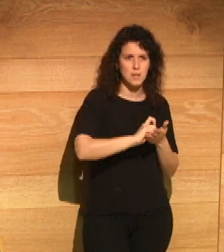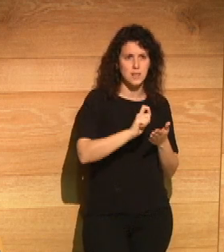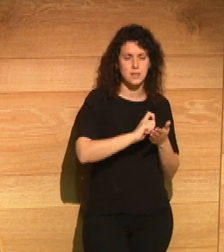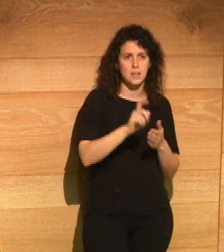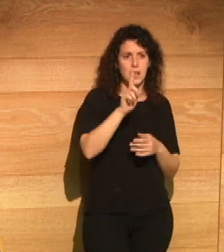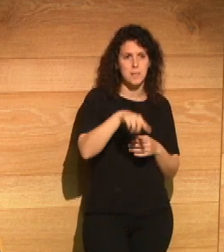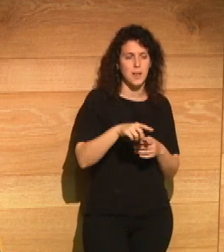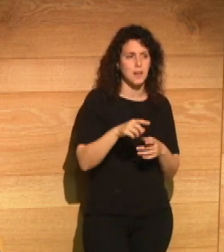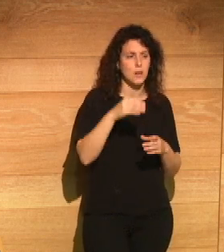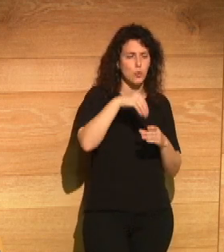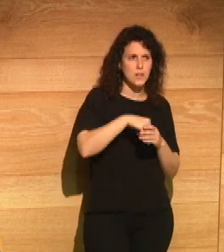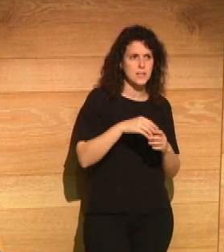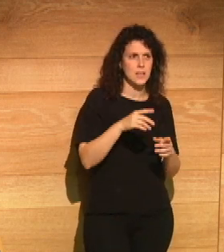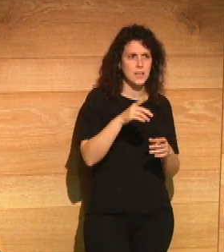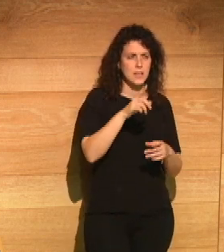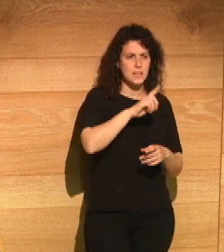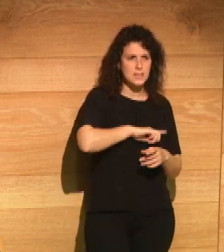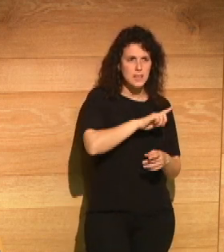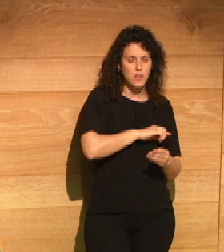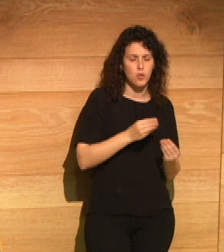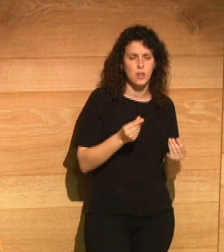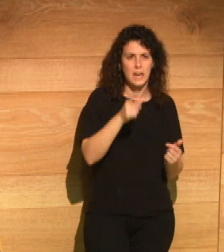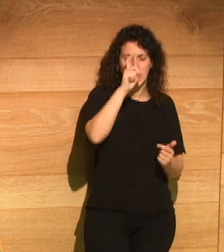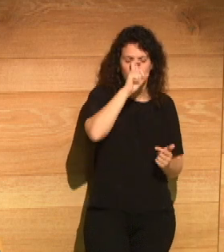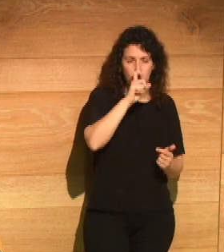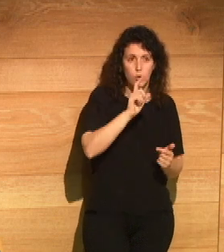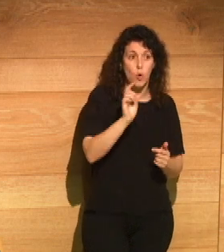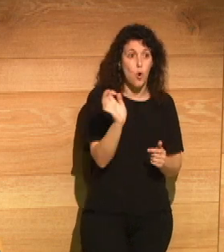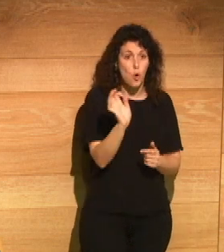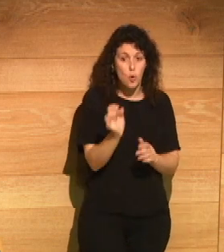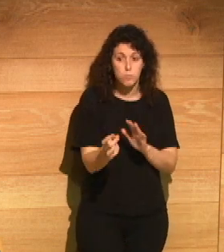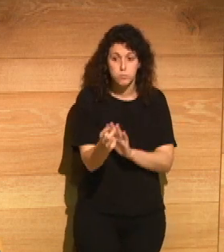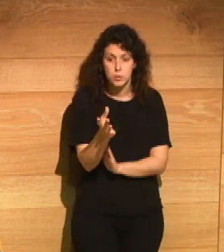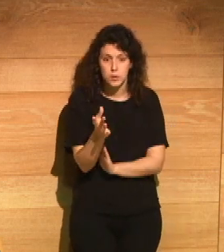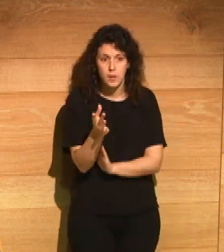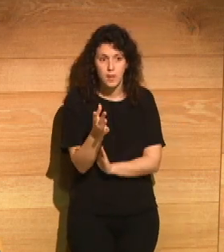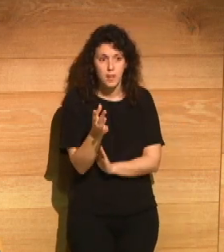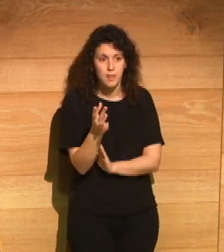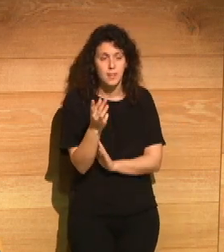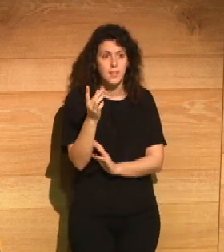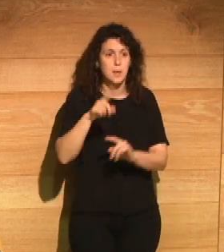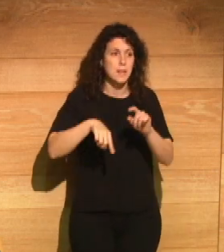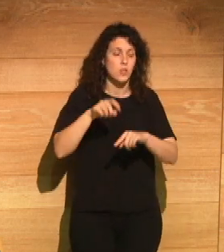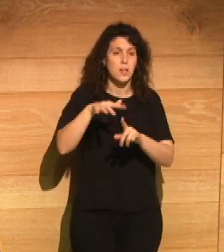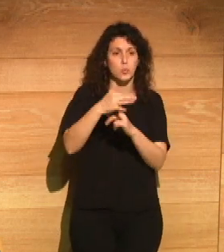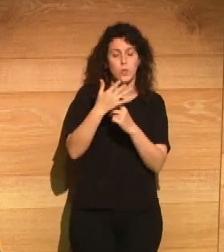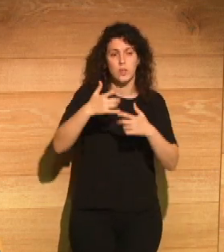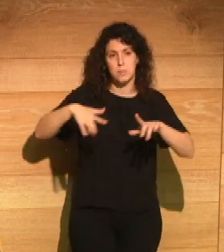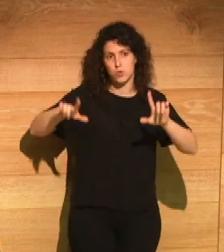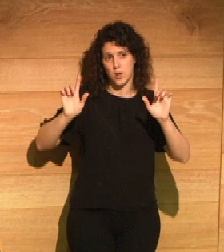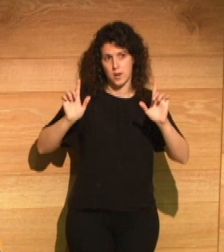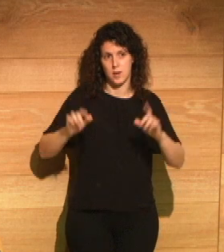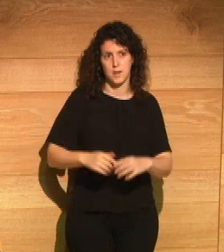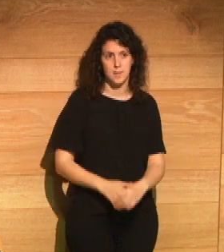desde sensaciones, desde recuerdos, o fue surgiendo más bien en la dinámica de los personajes.